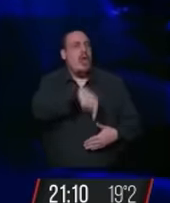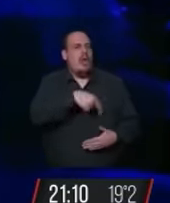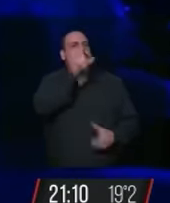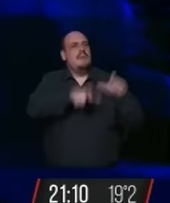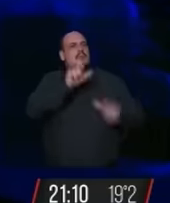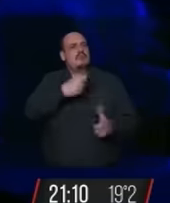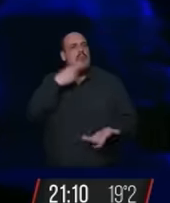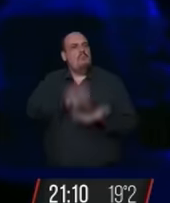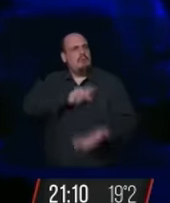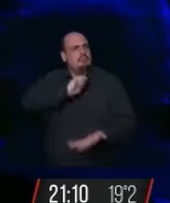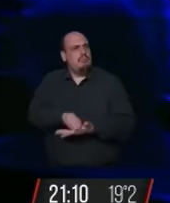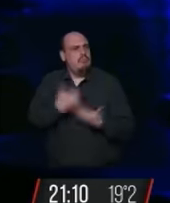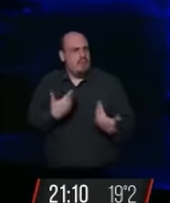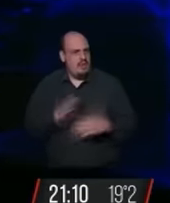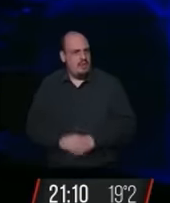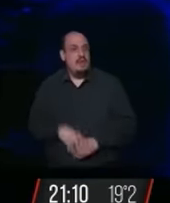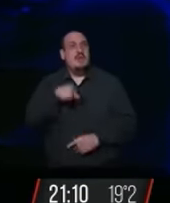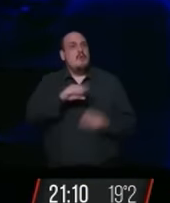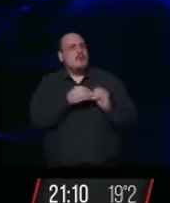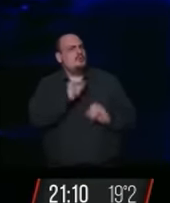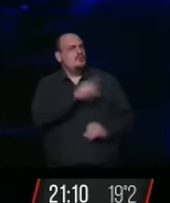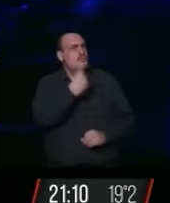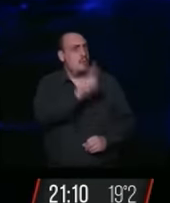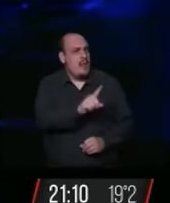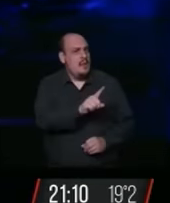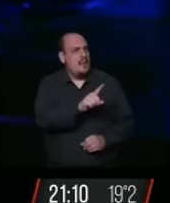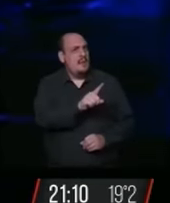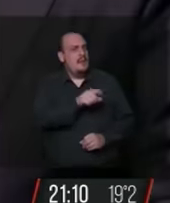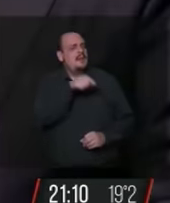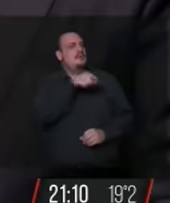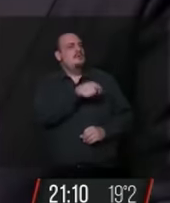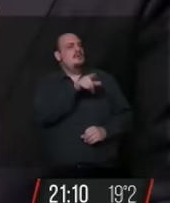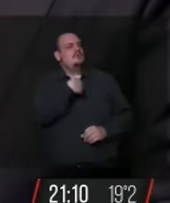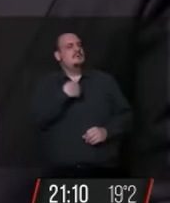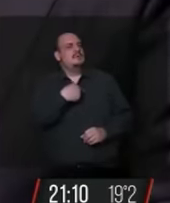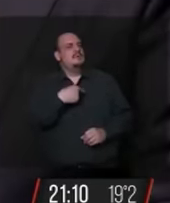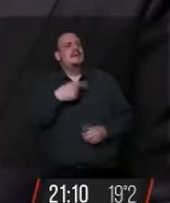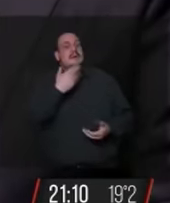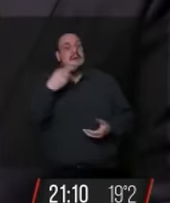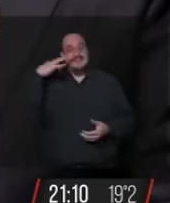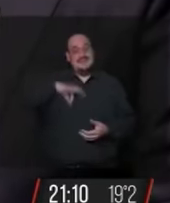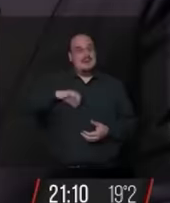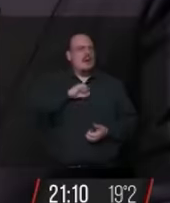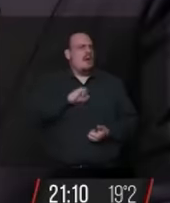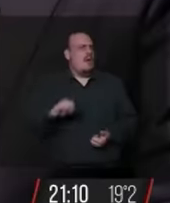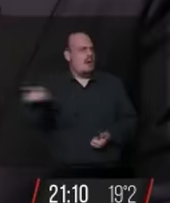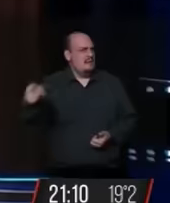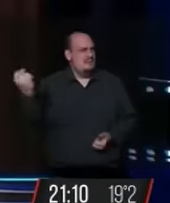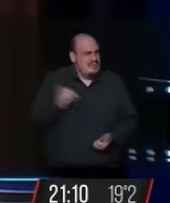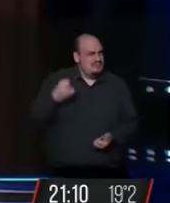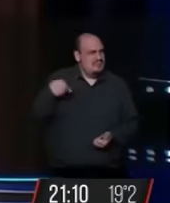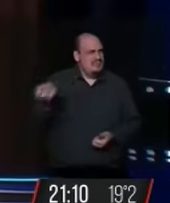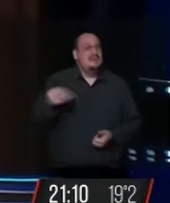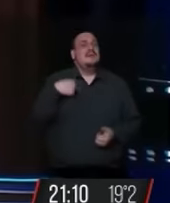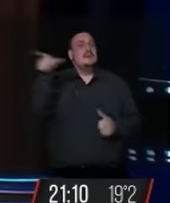pagar esas tarifas. ¿Y sabes cuál es el problema tuyo? Que vos, ¿sabes qué? Nos reventaste los ingresos. Con vos, como ministro de Economía,